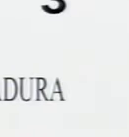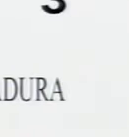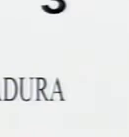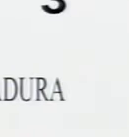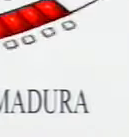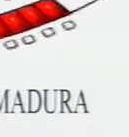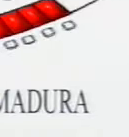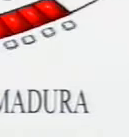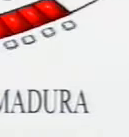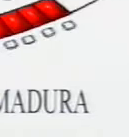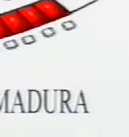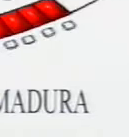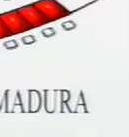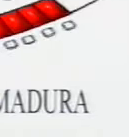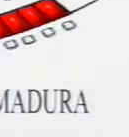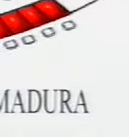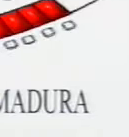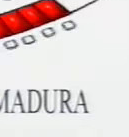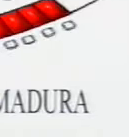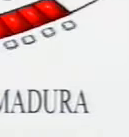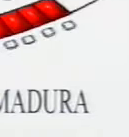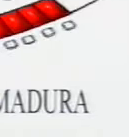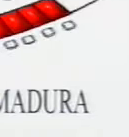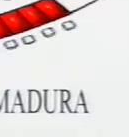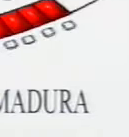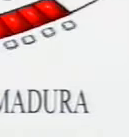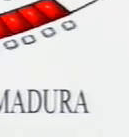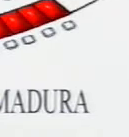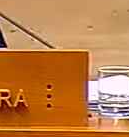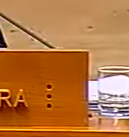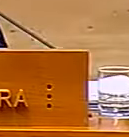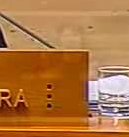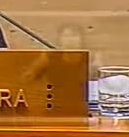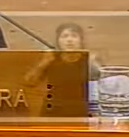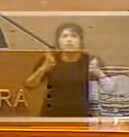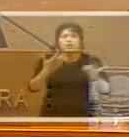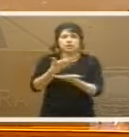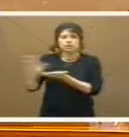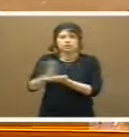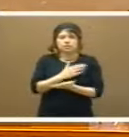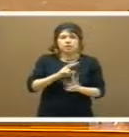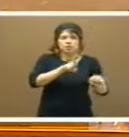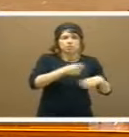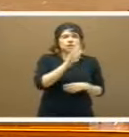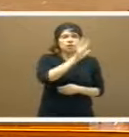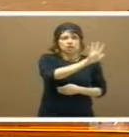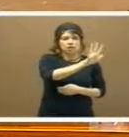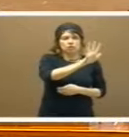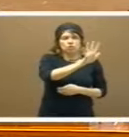rechazado este conjunto de enmiendas. Someto a la consideración de la Cámara por separado, señorías, la enmienda número